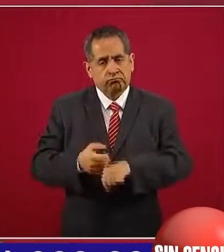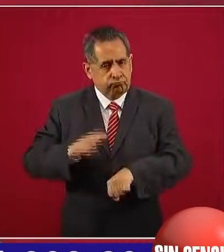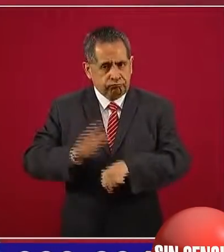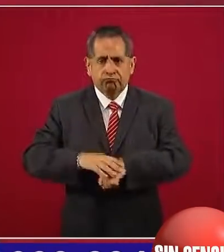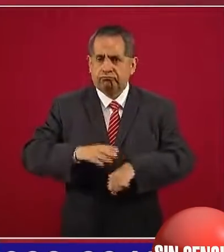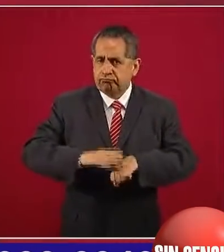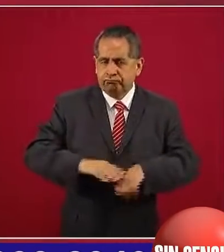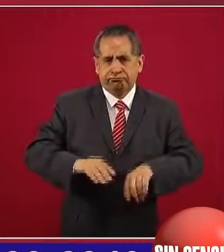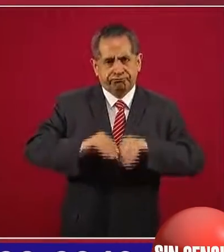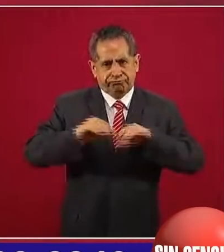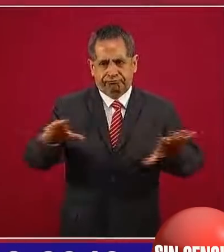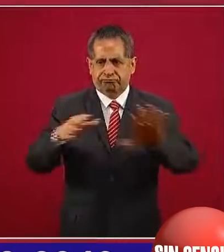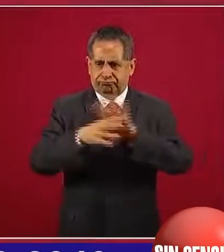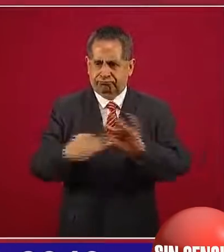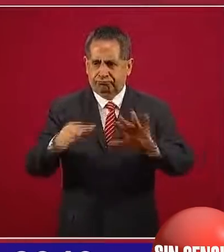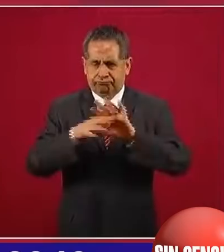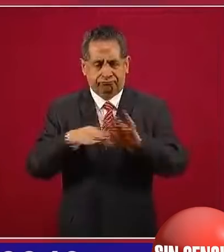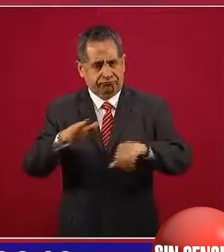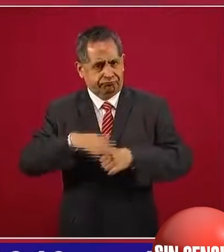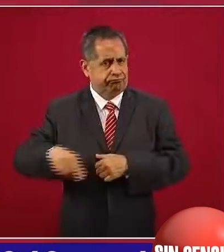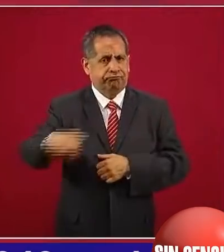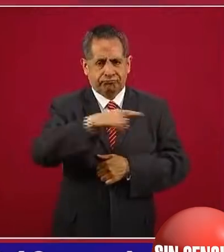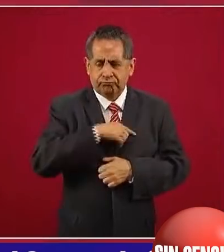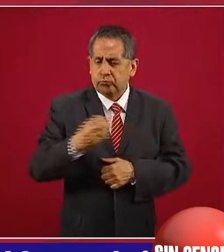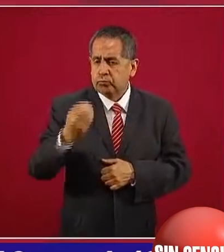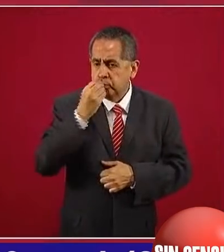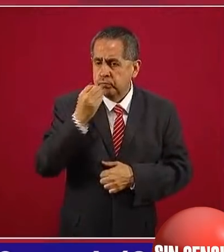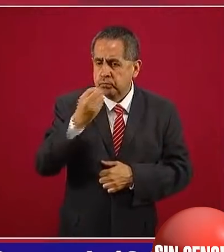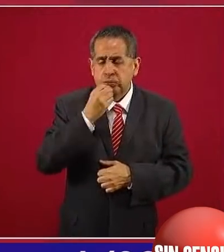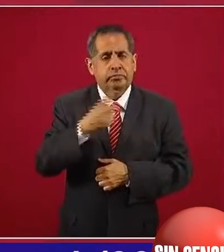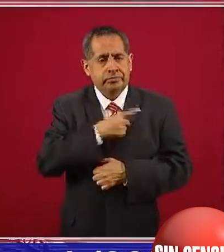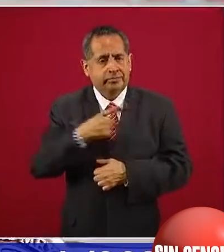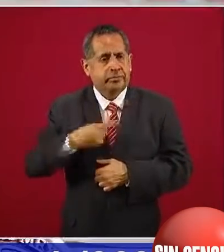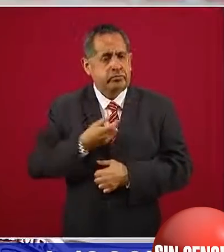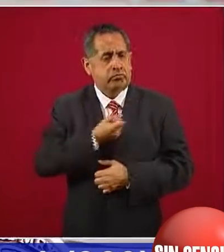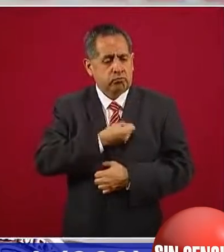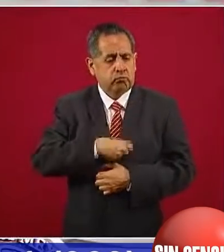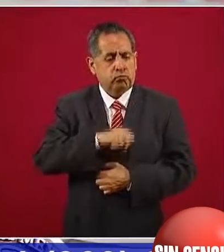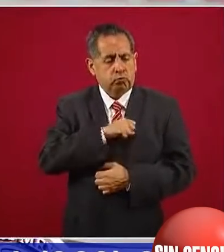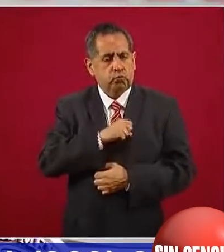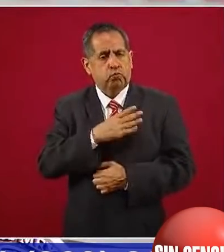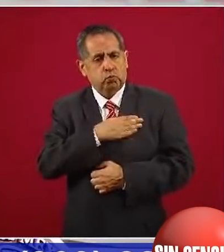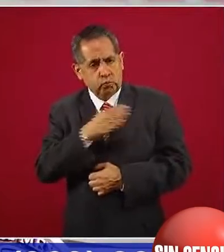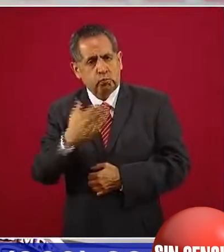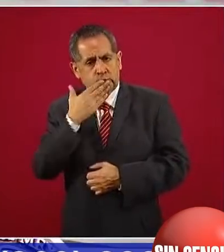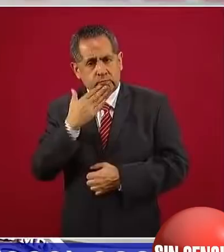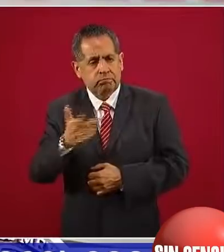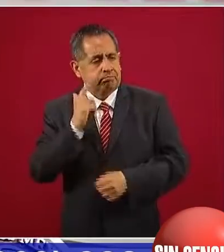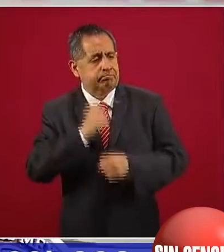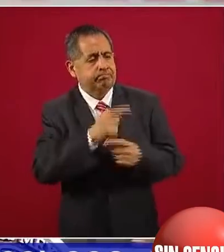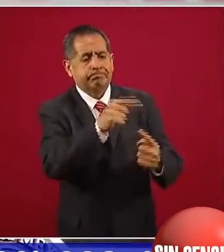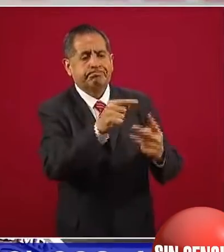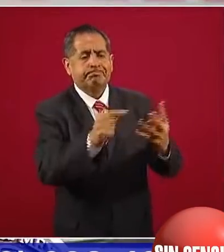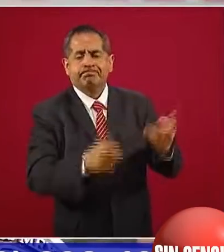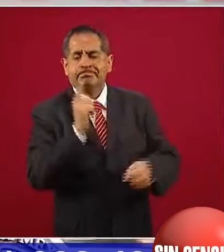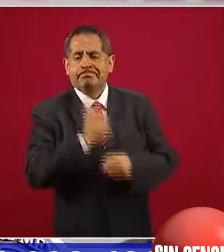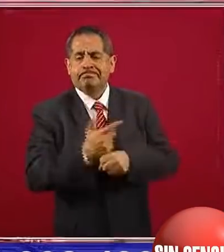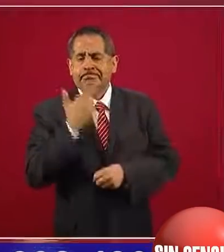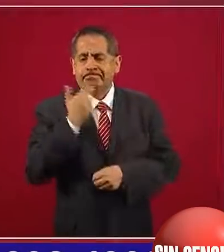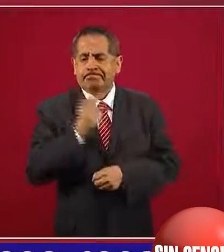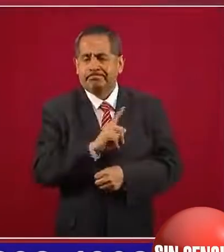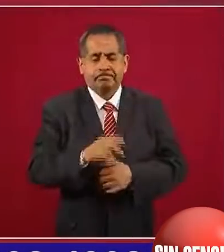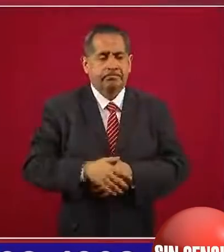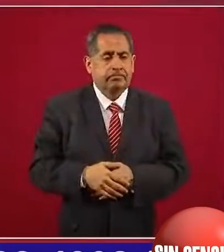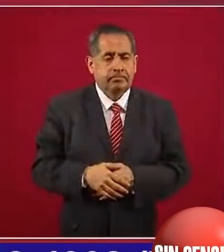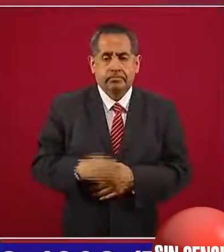enfáticos llamados a cambiar los hábitos alimentarios y ha identificado a este grupo de productos. La